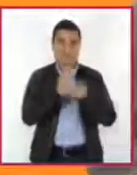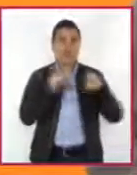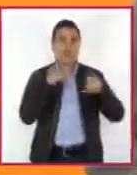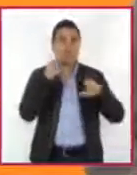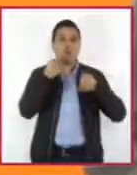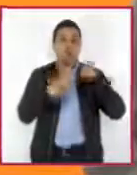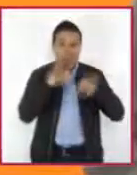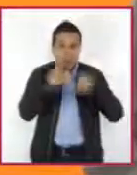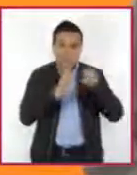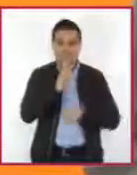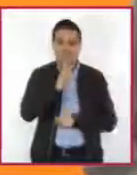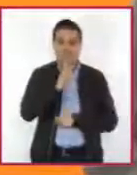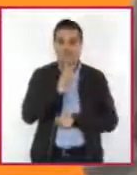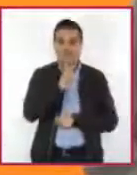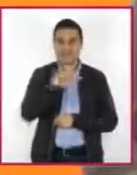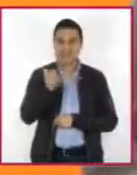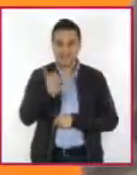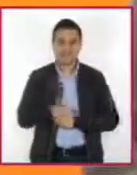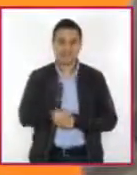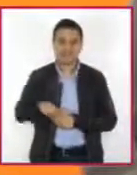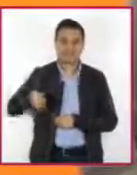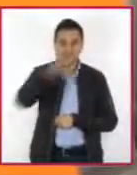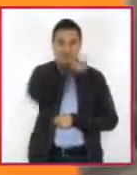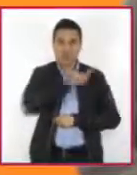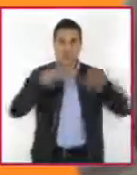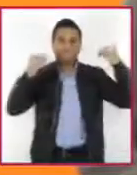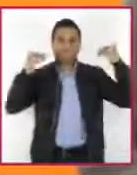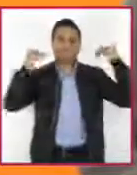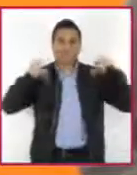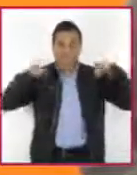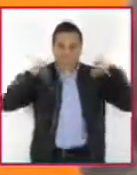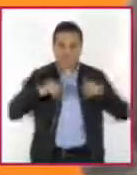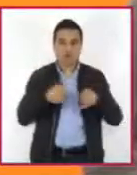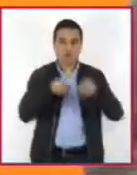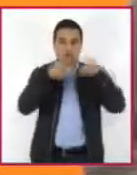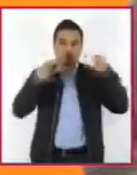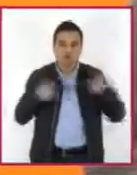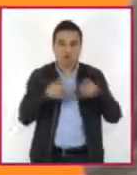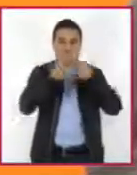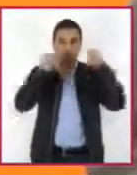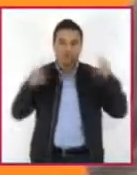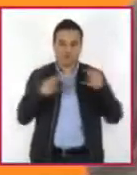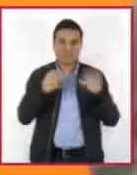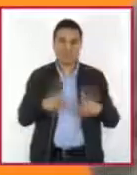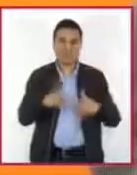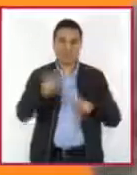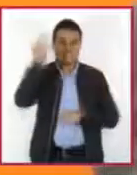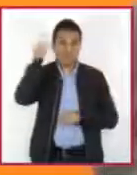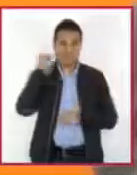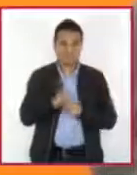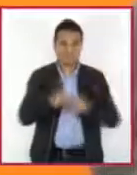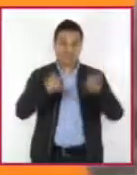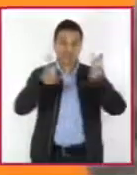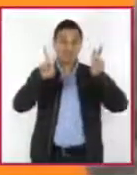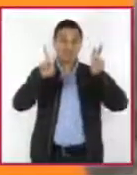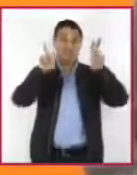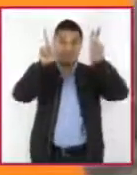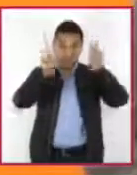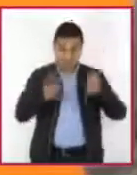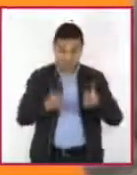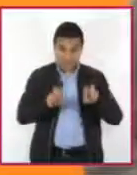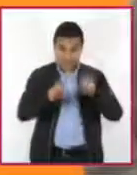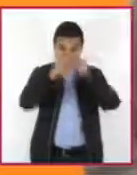el que daremos un paseo histórico para reforzar los conocimientos adquiridos en el bloque 1. Pongan mucha atención